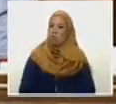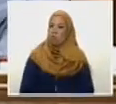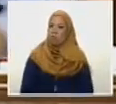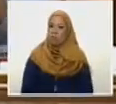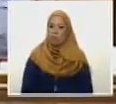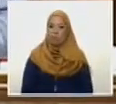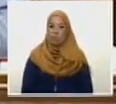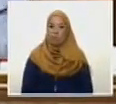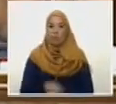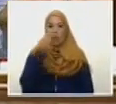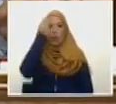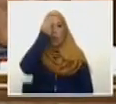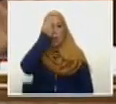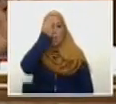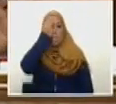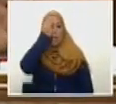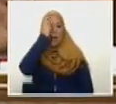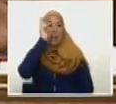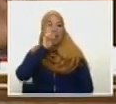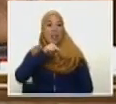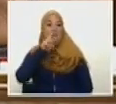Los magallaneros ni nos ven hoy.